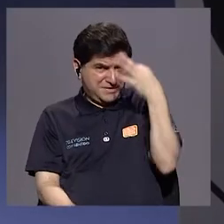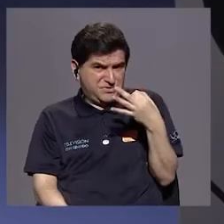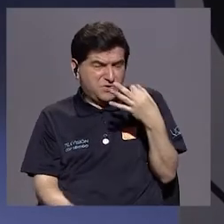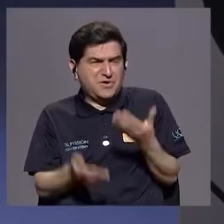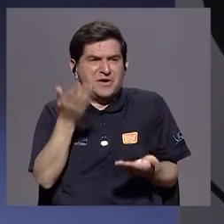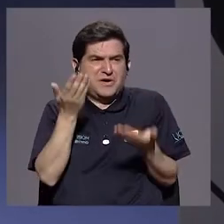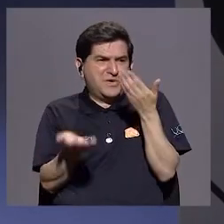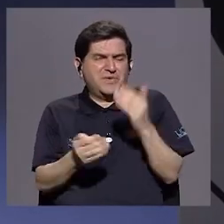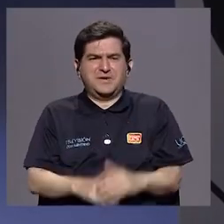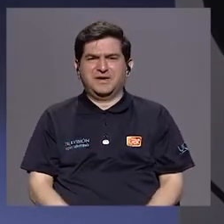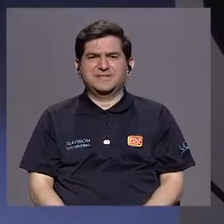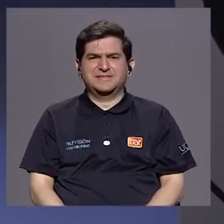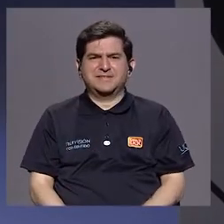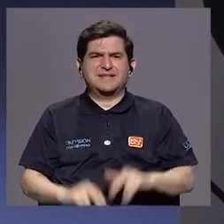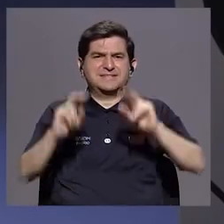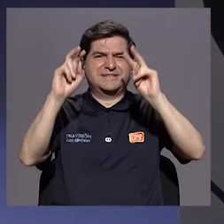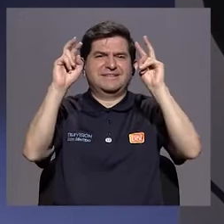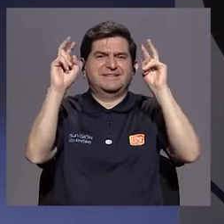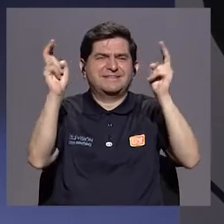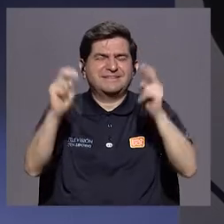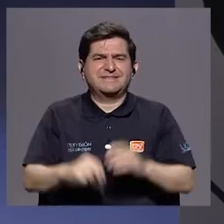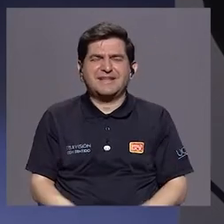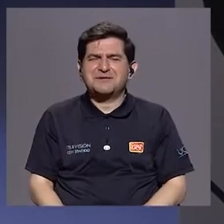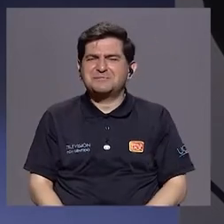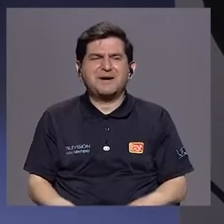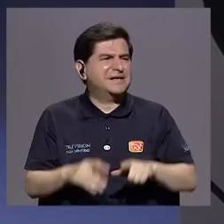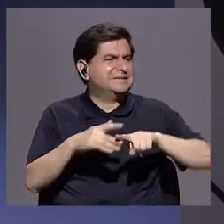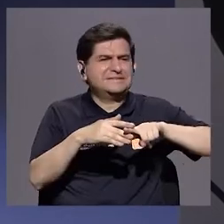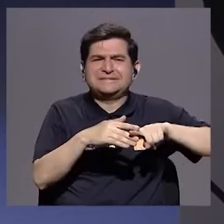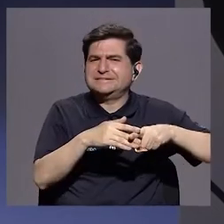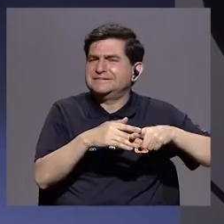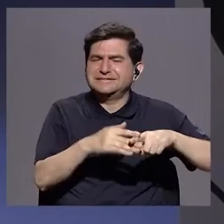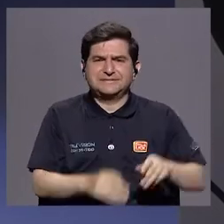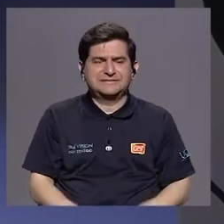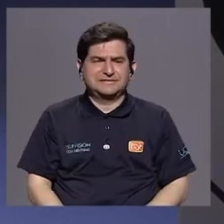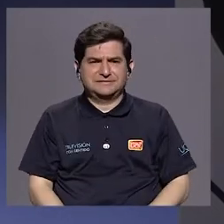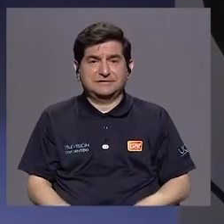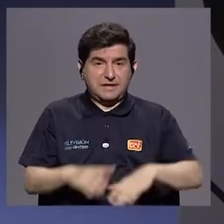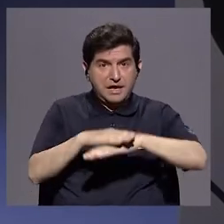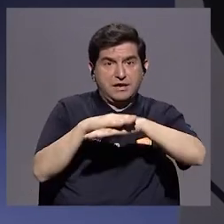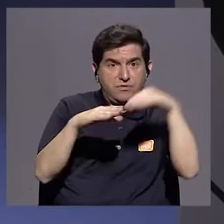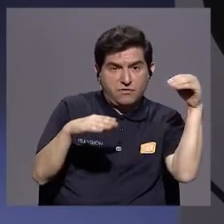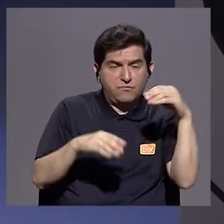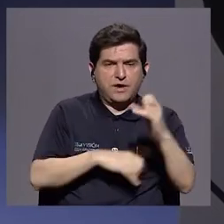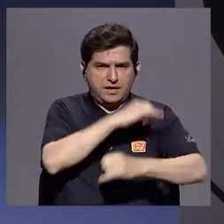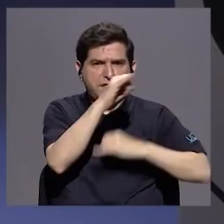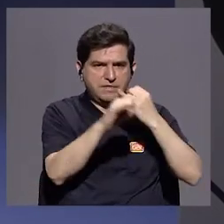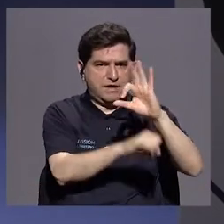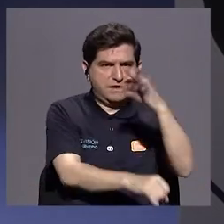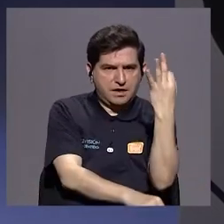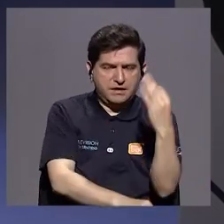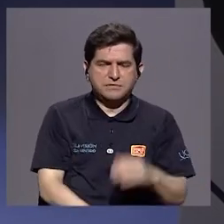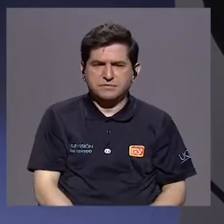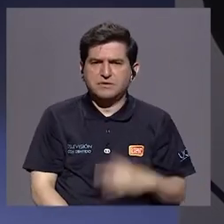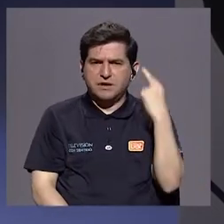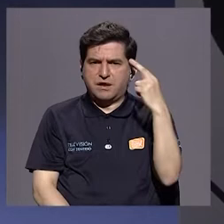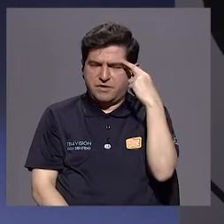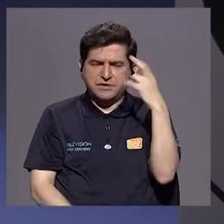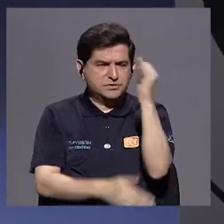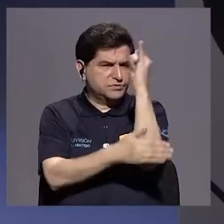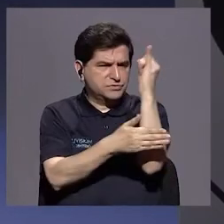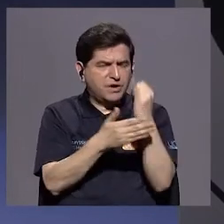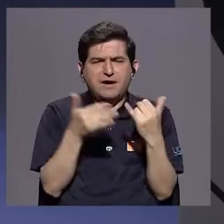categorizar como un tema un poco virgen afuera internacionalmente ya que el arte